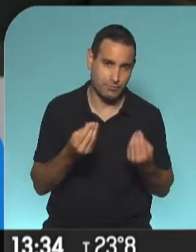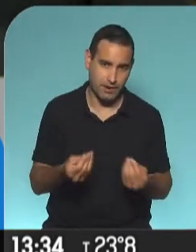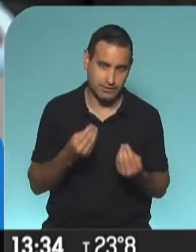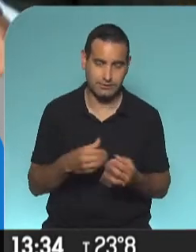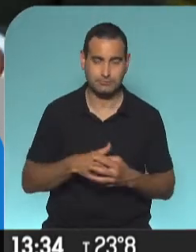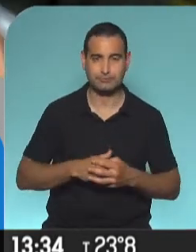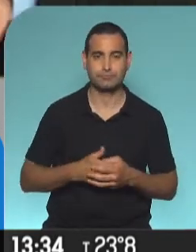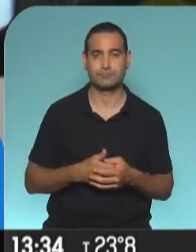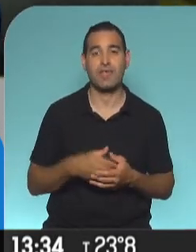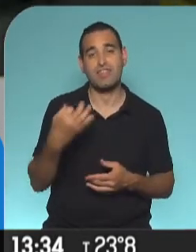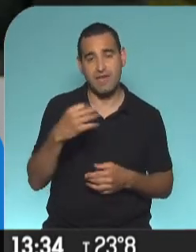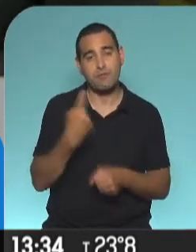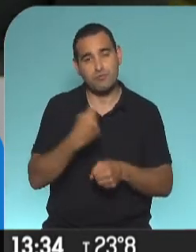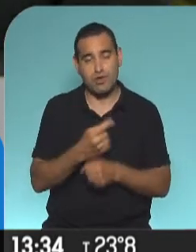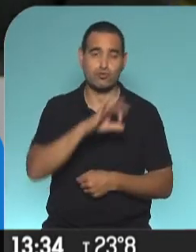salarios o